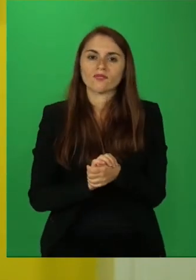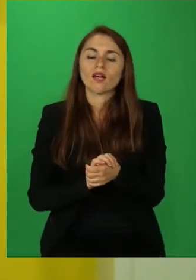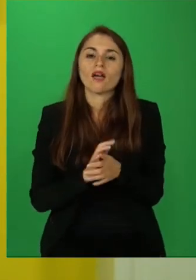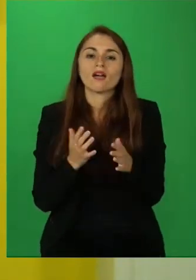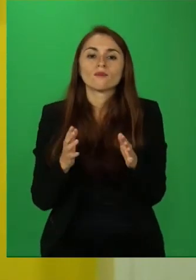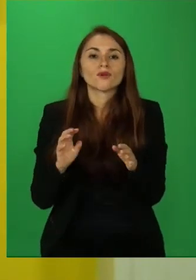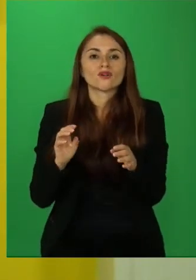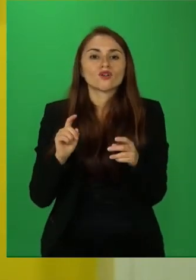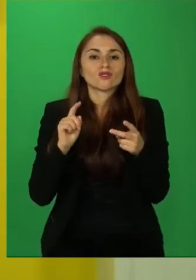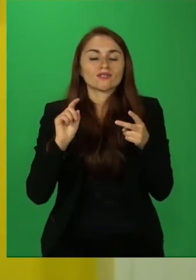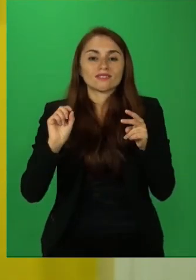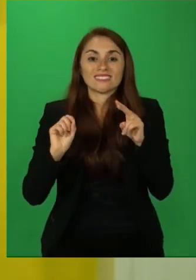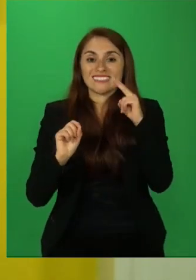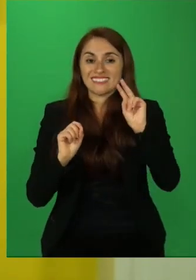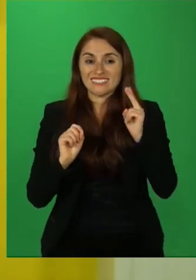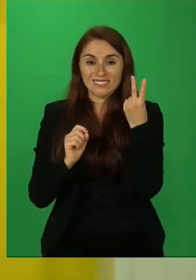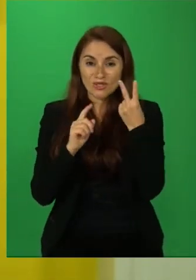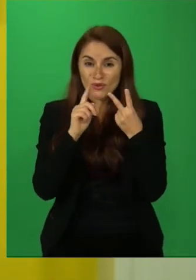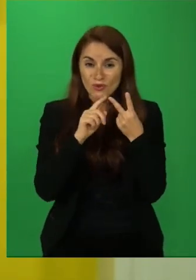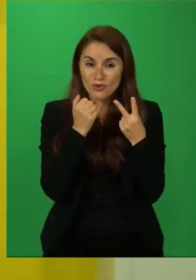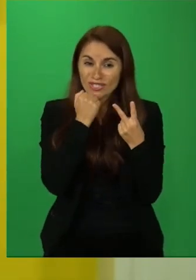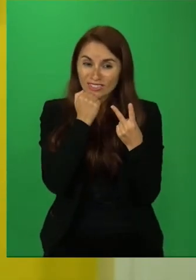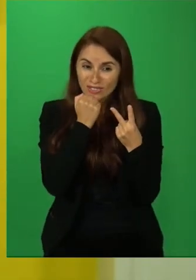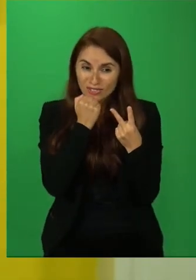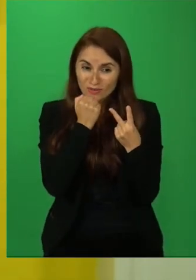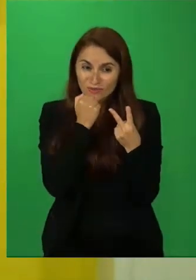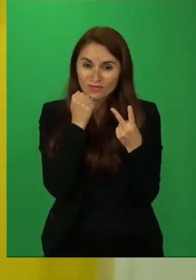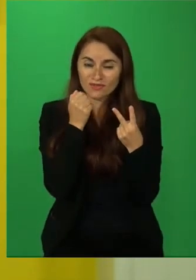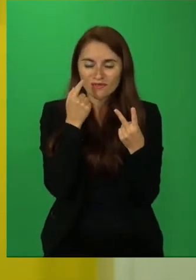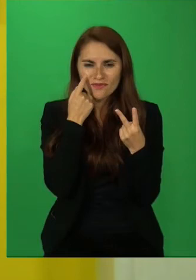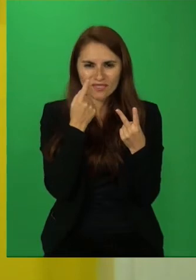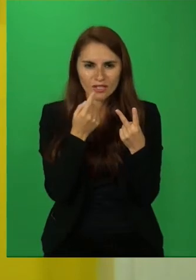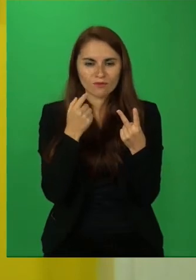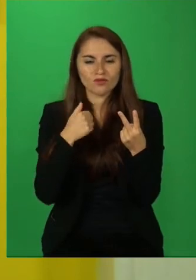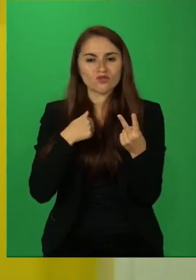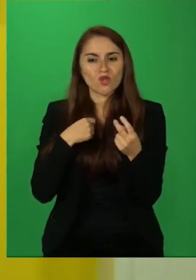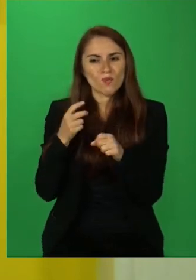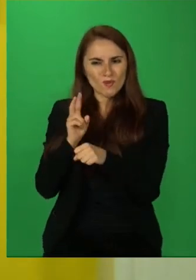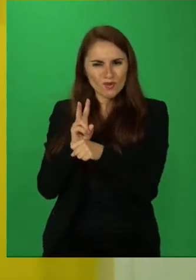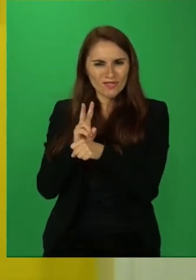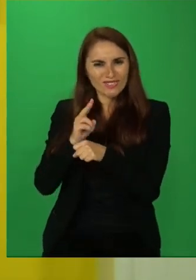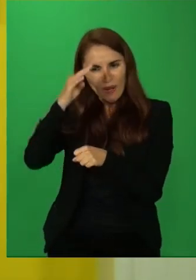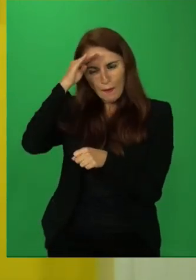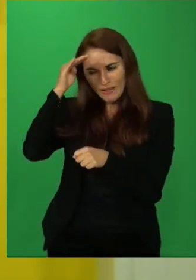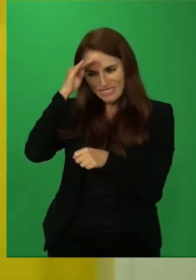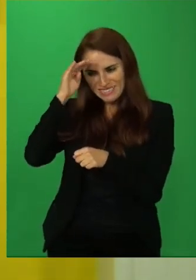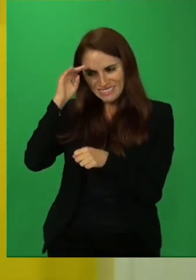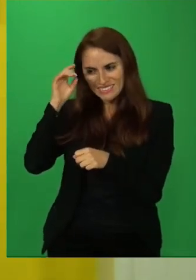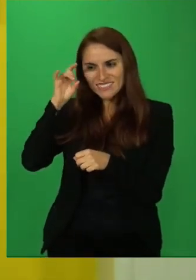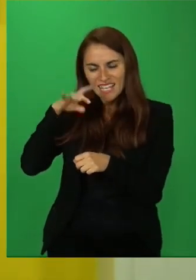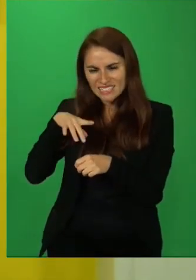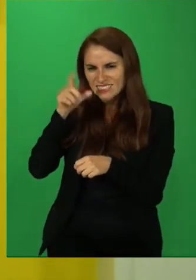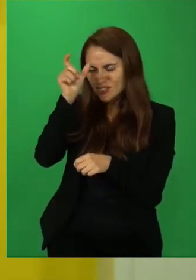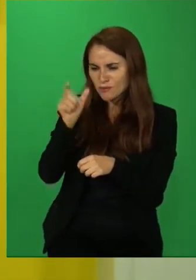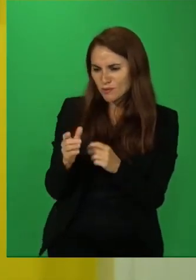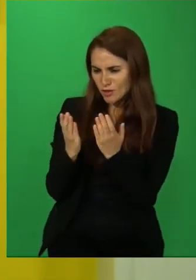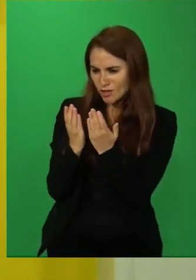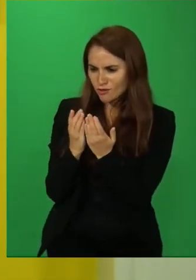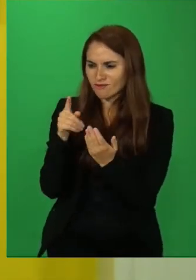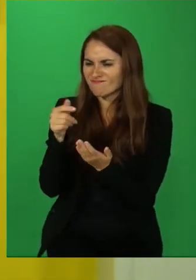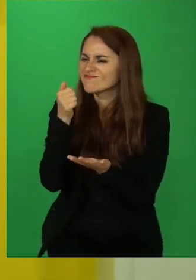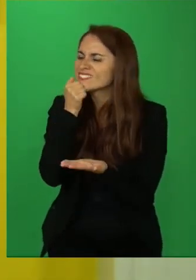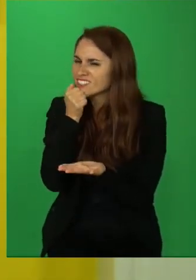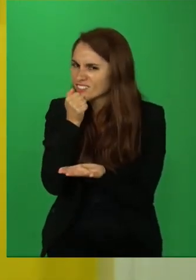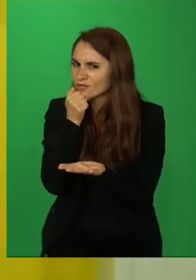error que pudiste cometer. Esto es en base a mi experiencia como profesora, donde mis alumnos se equivocan mucho